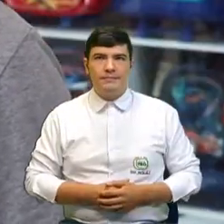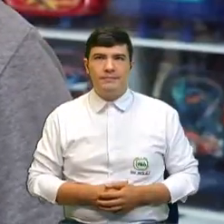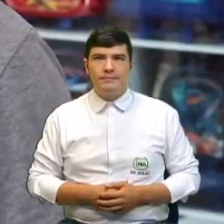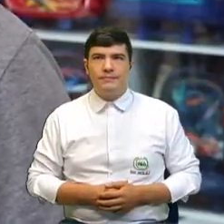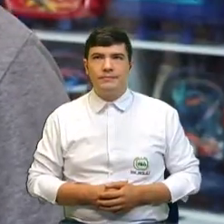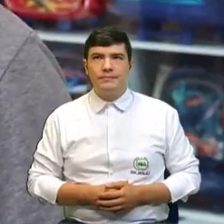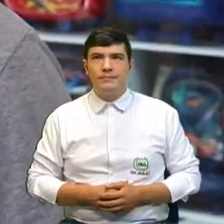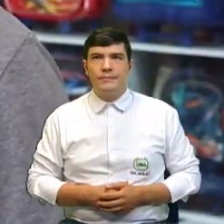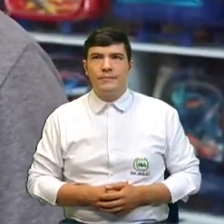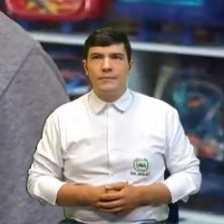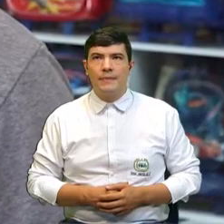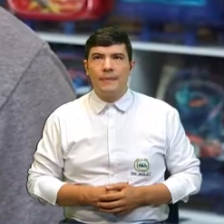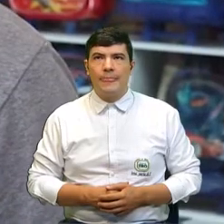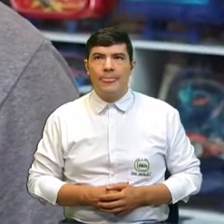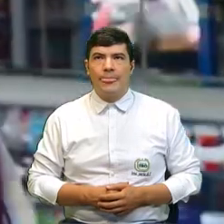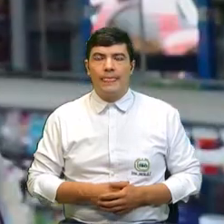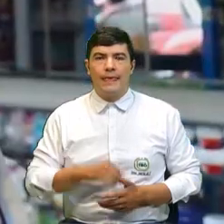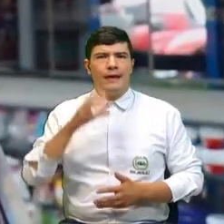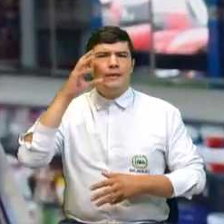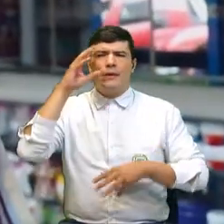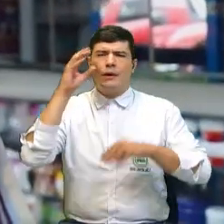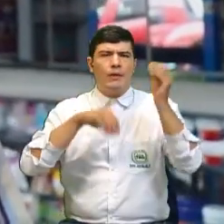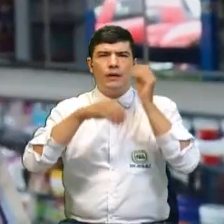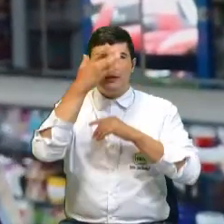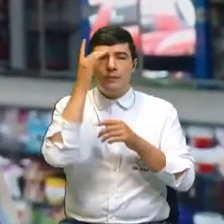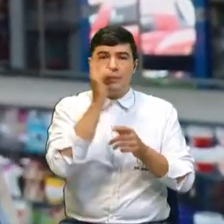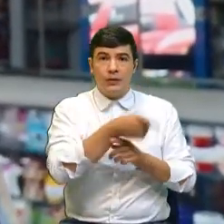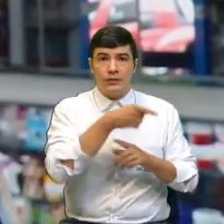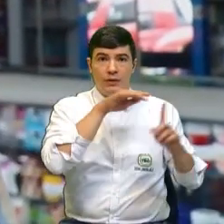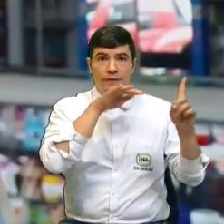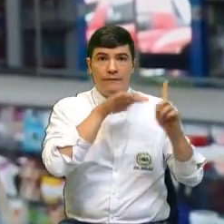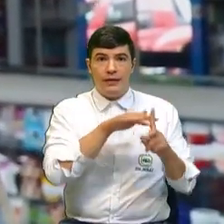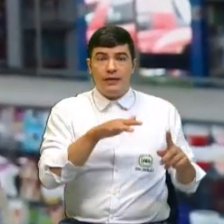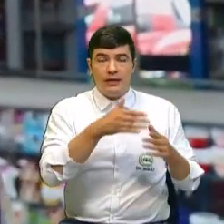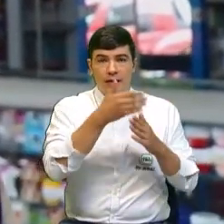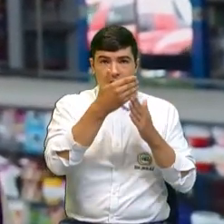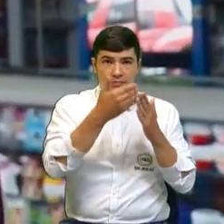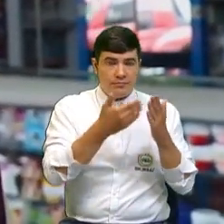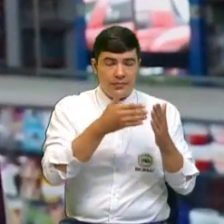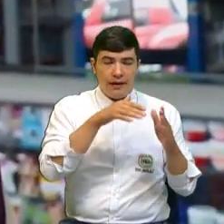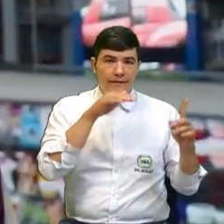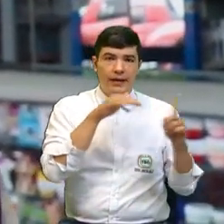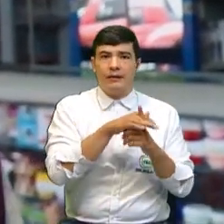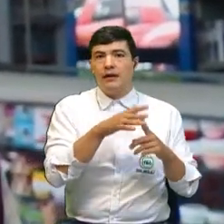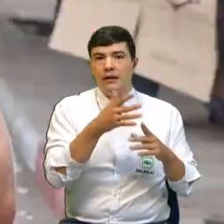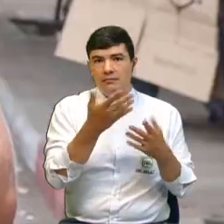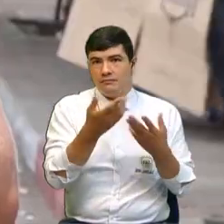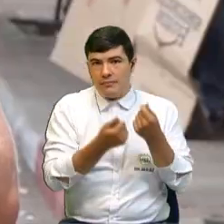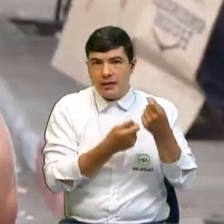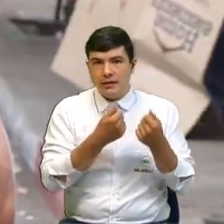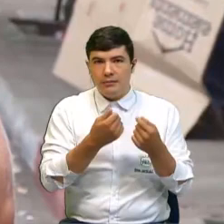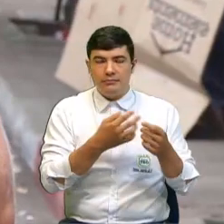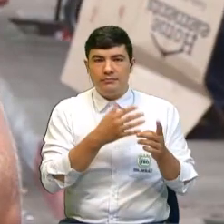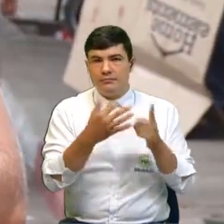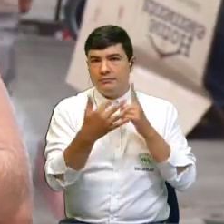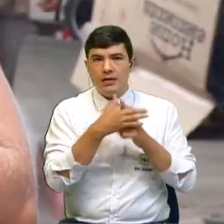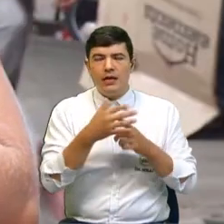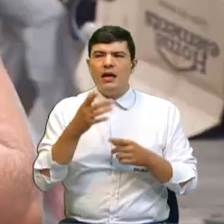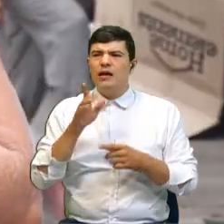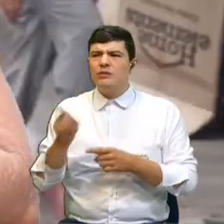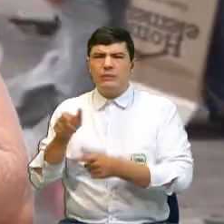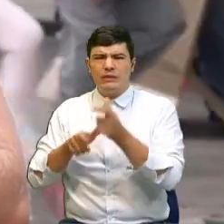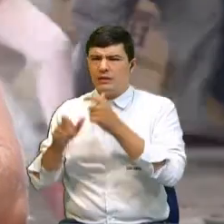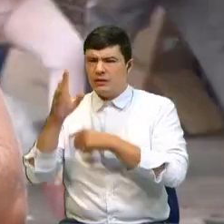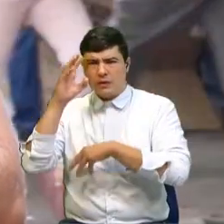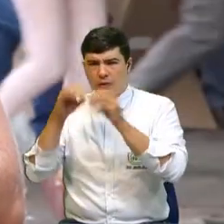porque le afecta al bolsillo a uno no me parece porque la gente está acostumbrada a aparecer esta tarifa